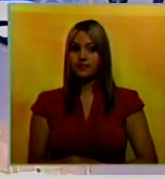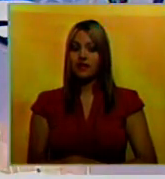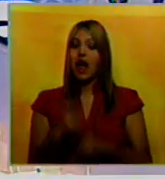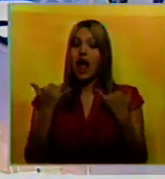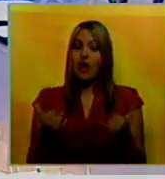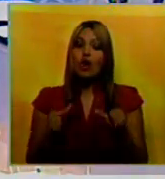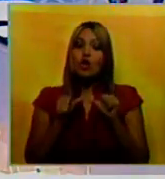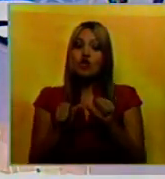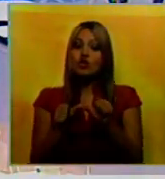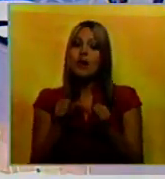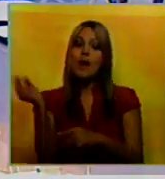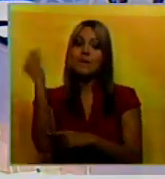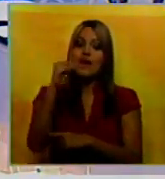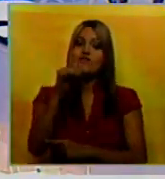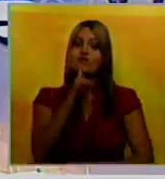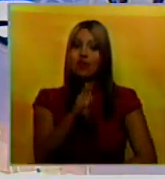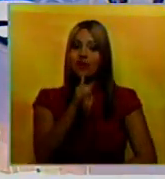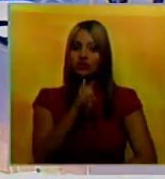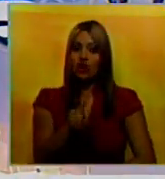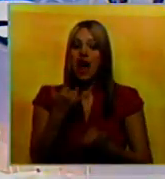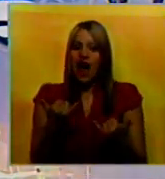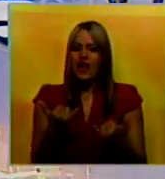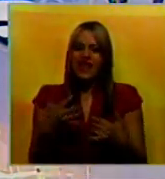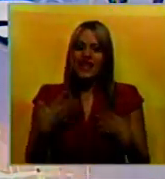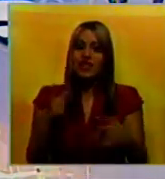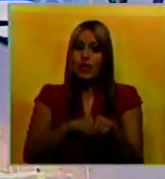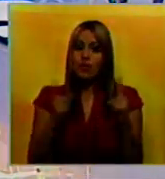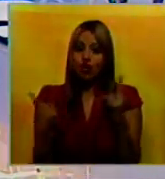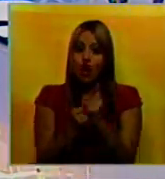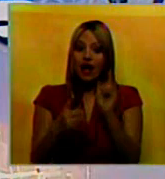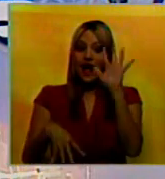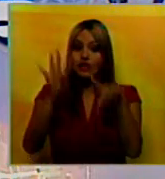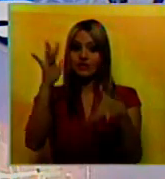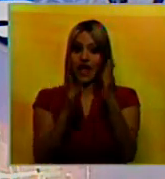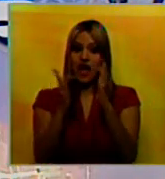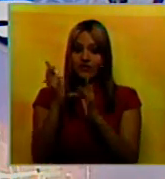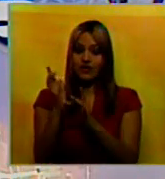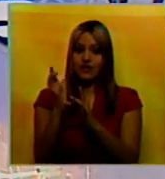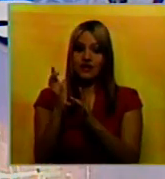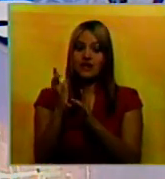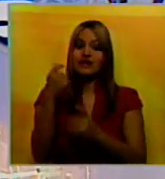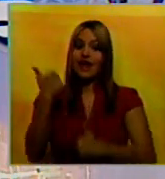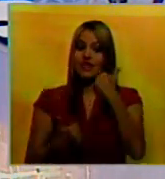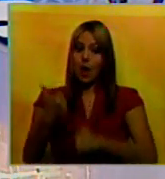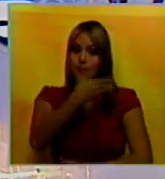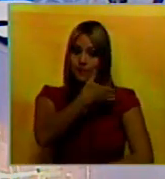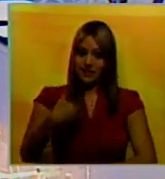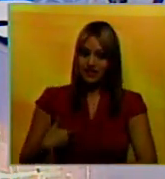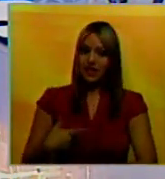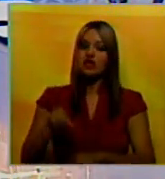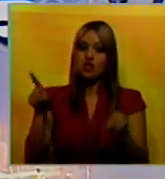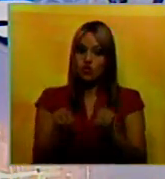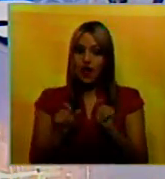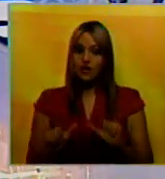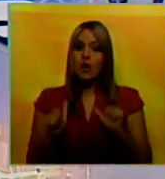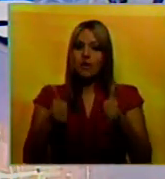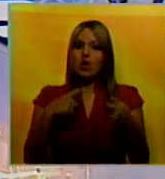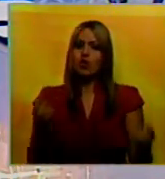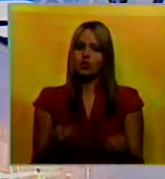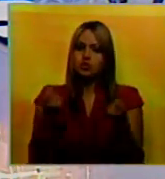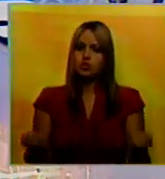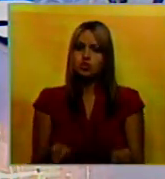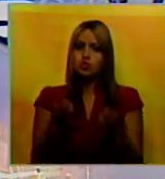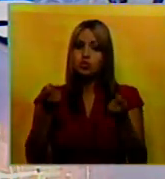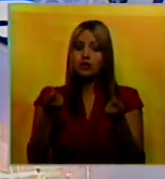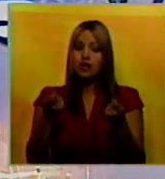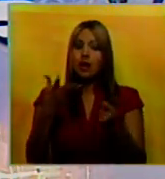Bueno, amigos, si seguimos con más información en este camino breve hacia el 14 de abril, el candidato presidencial Enrique Capriles también arranca su campaña electoral